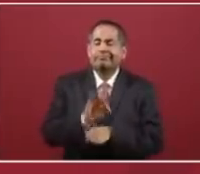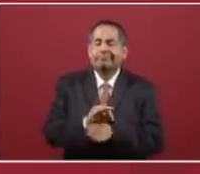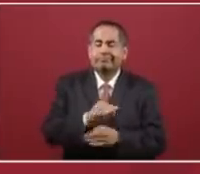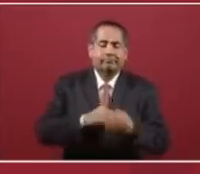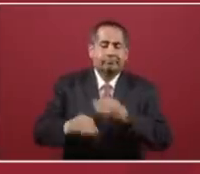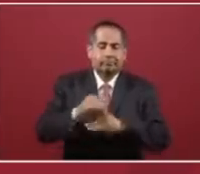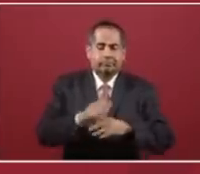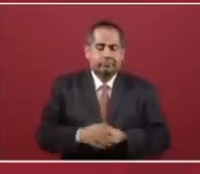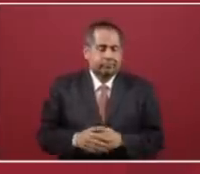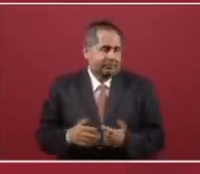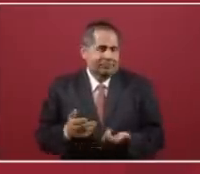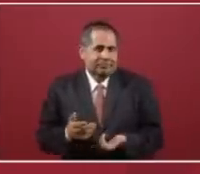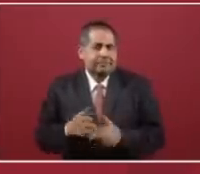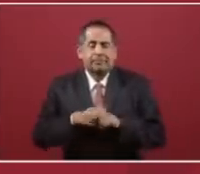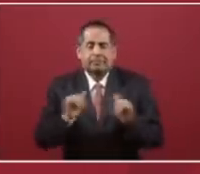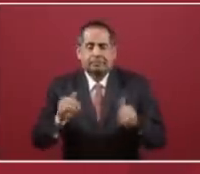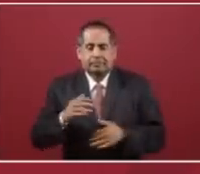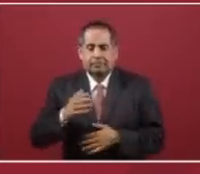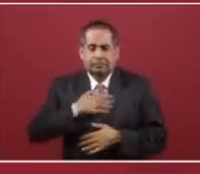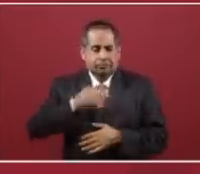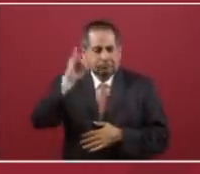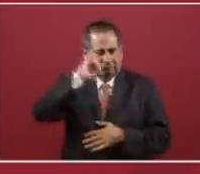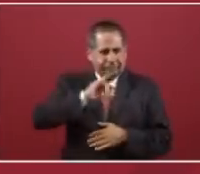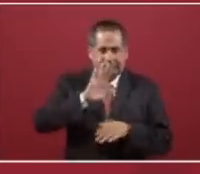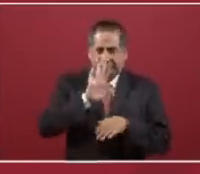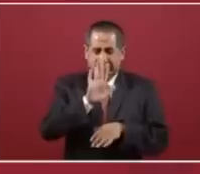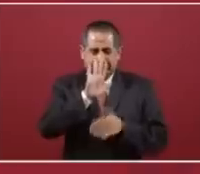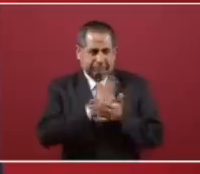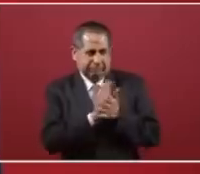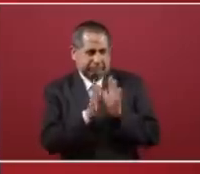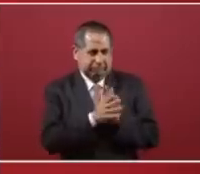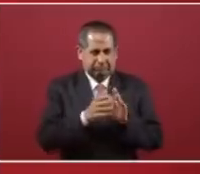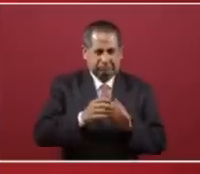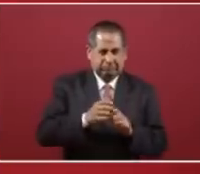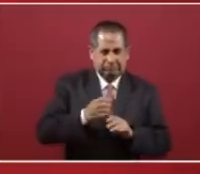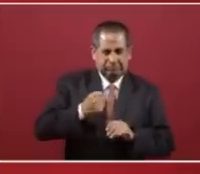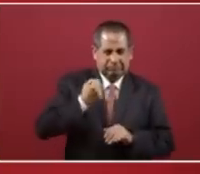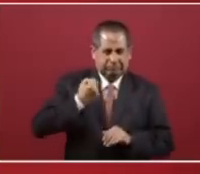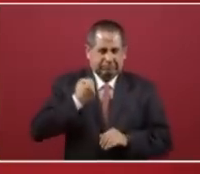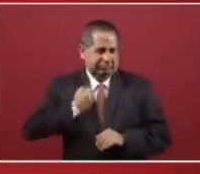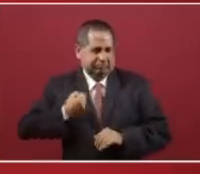jefe mucho menos de una pandilla de rufianes